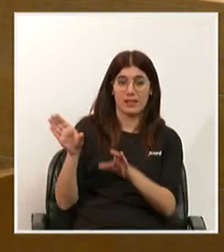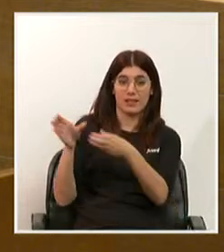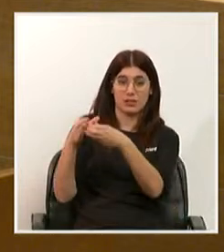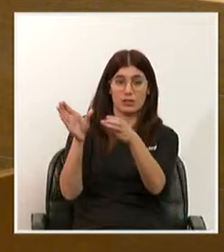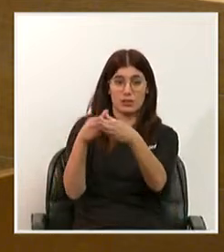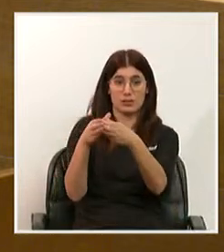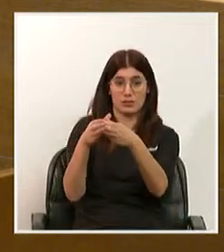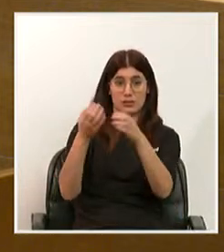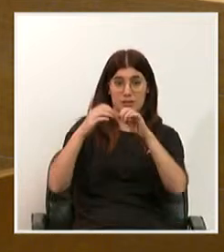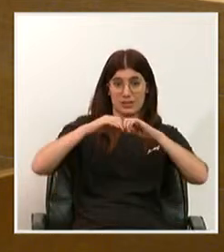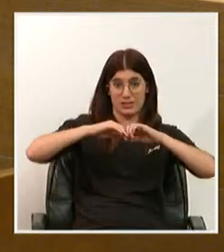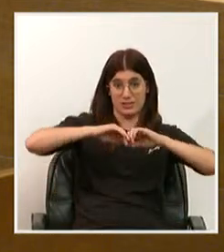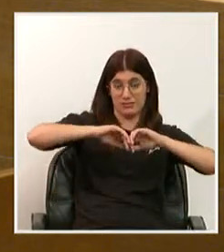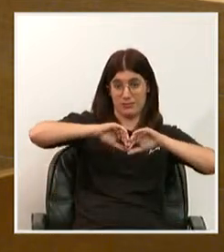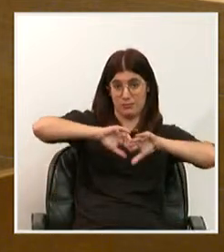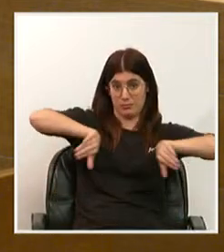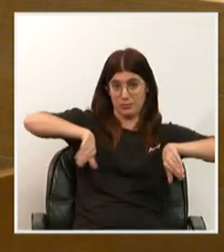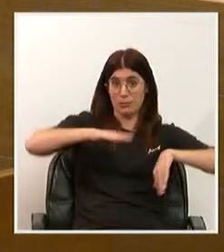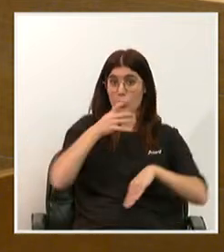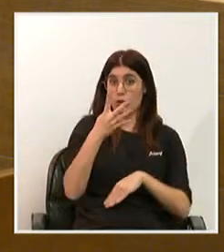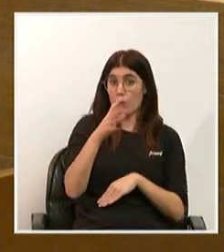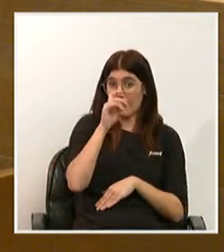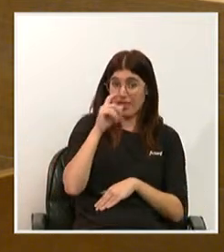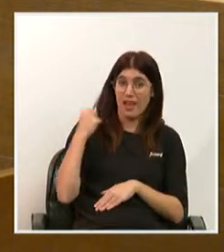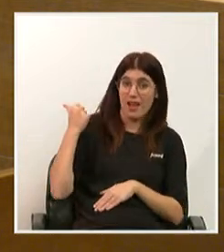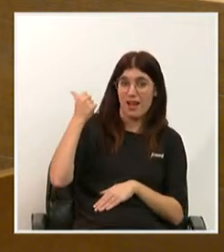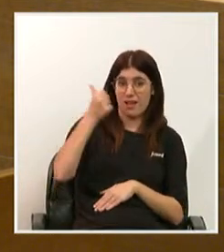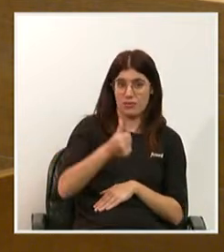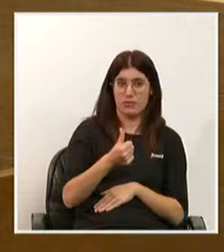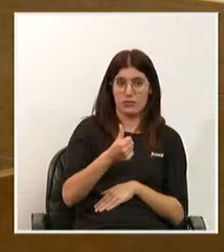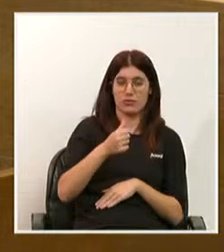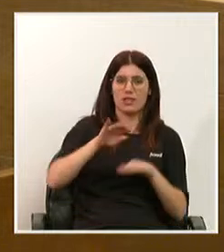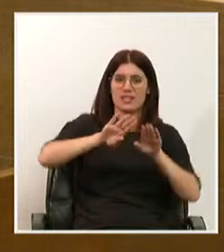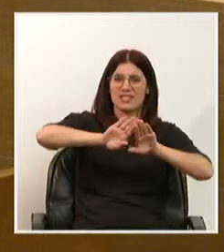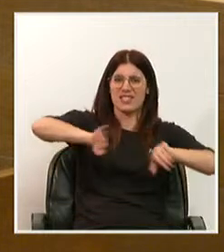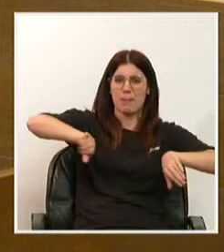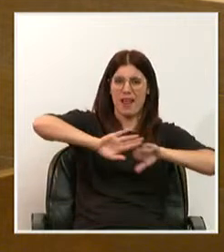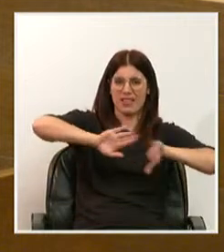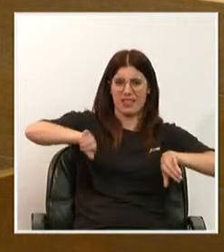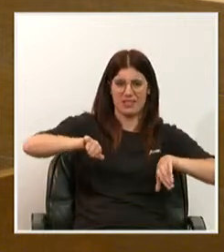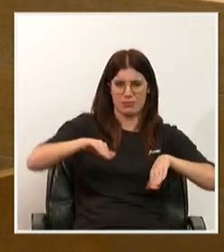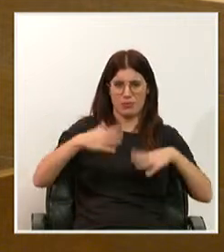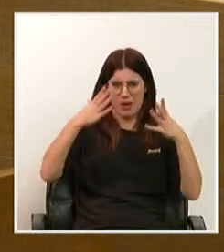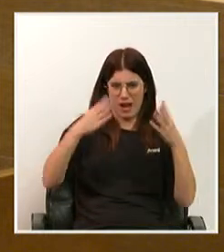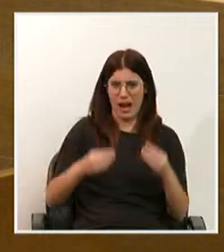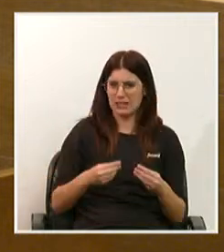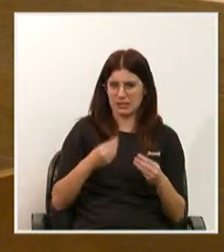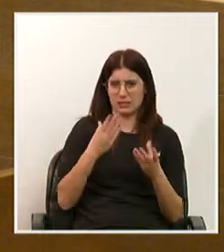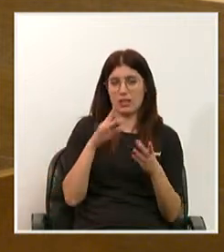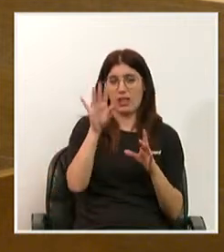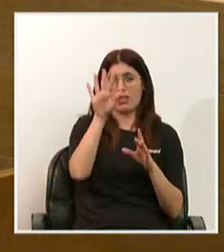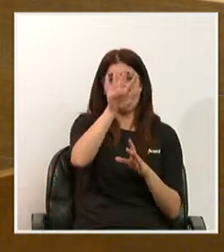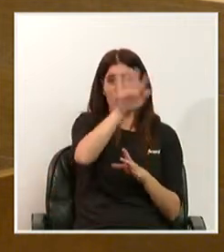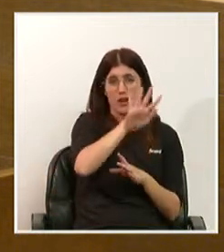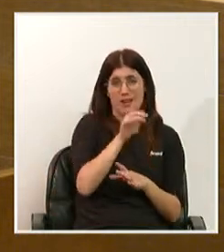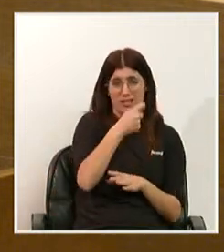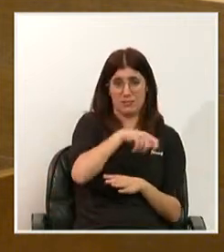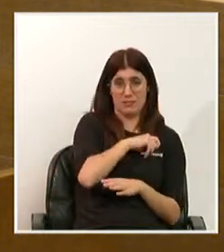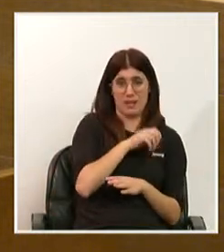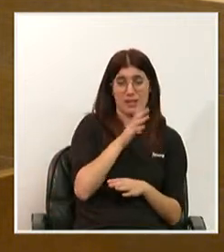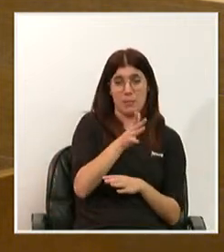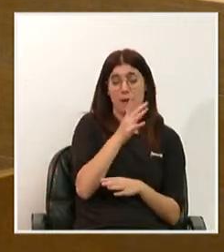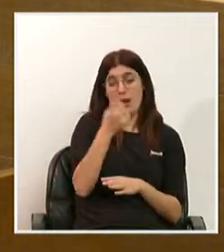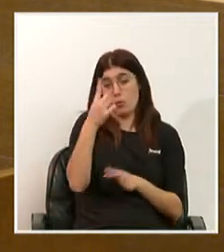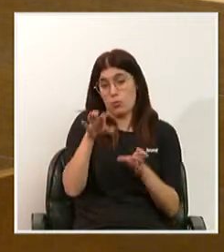rupturistas durante 40 años se ha estado alimentando al separatismo en distintas regiones de España para que uno u otro